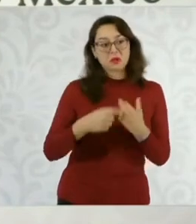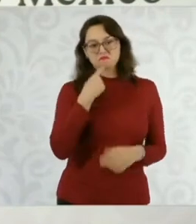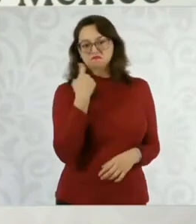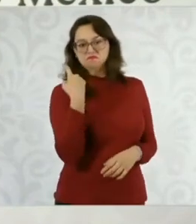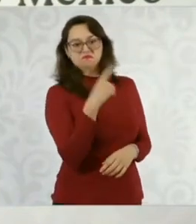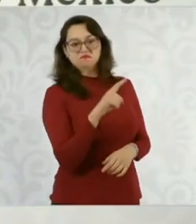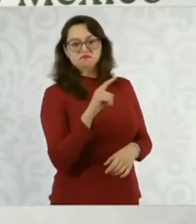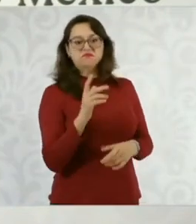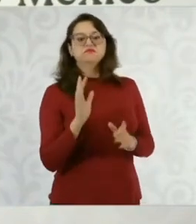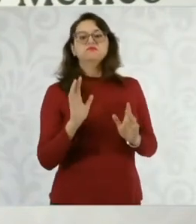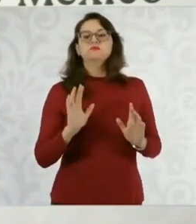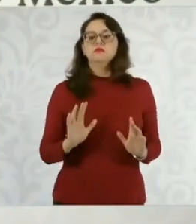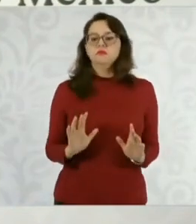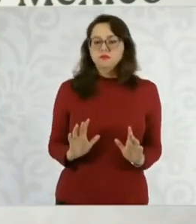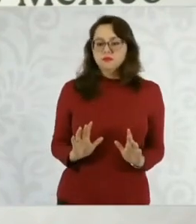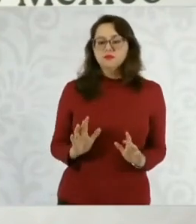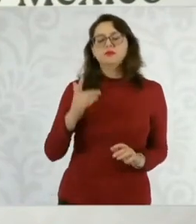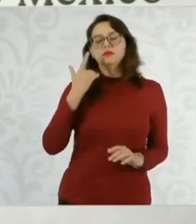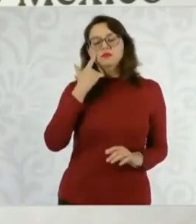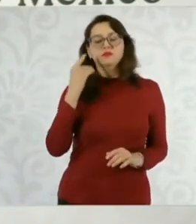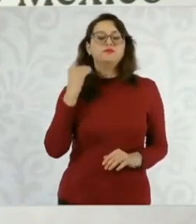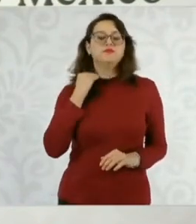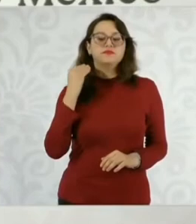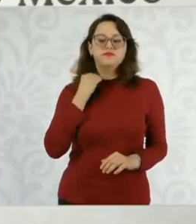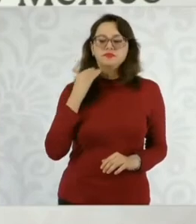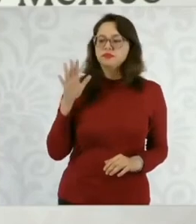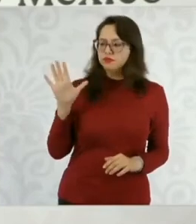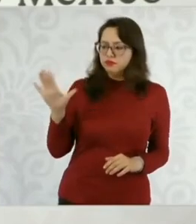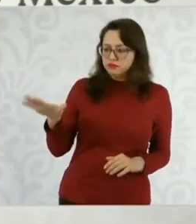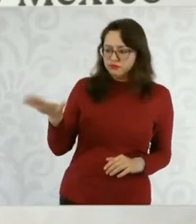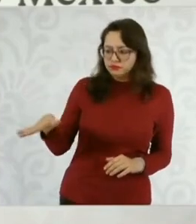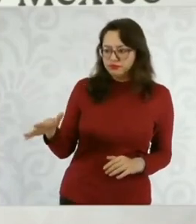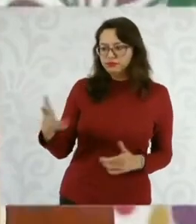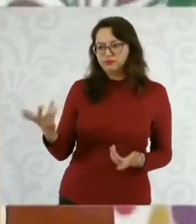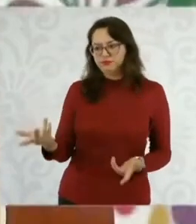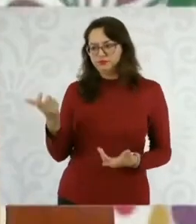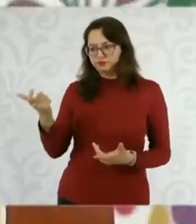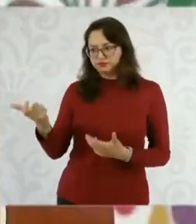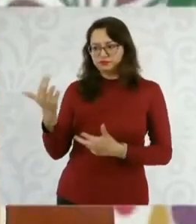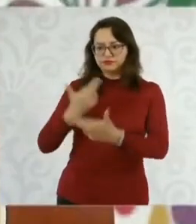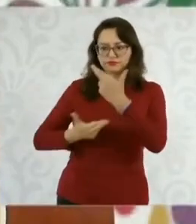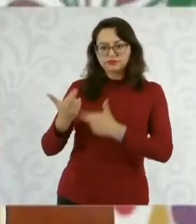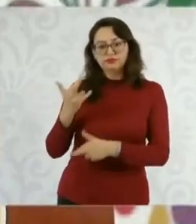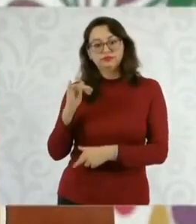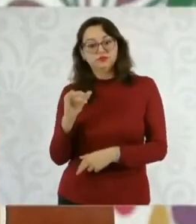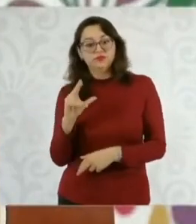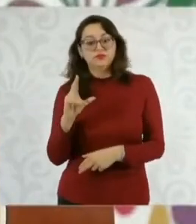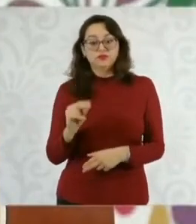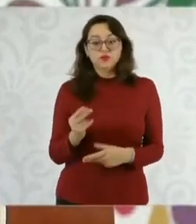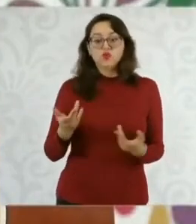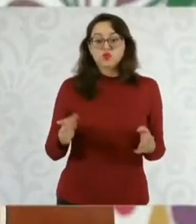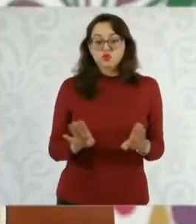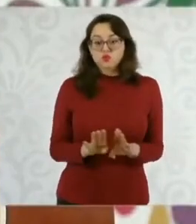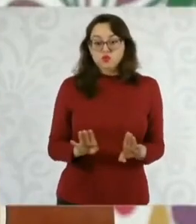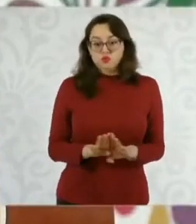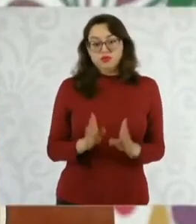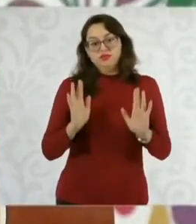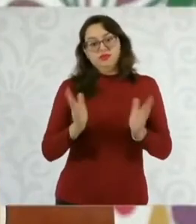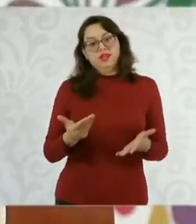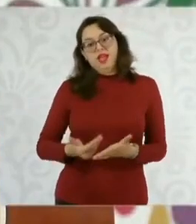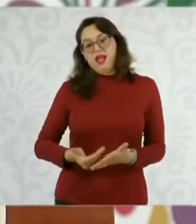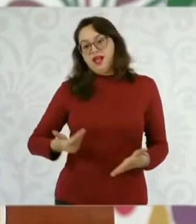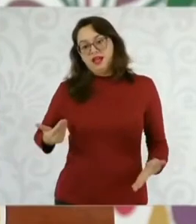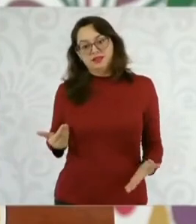Entonces, está viendo la Consejería Jurídica si proceden esos amparos o no, porque son parte pues, de la resolución que